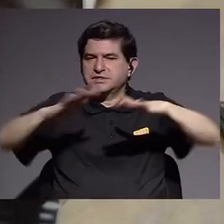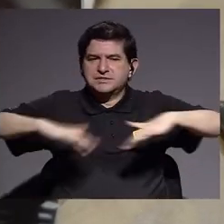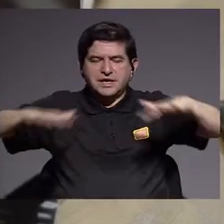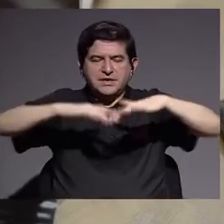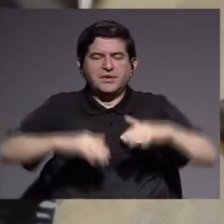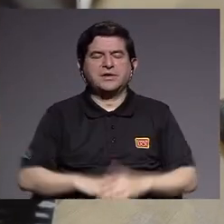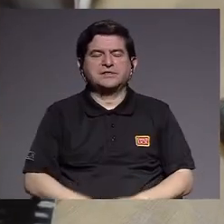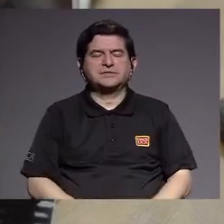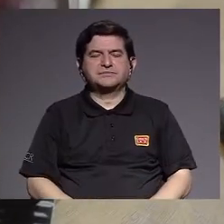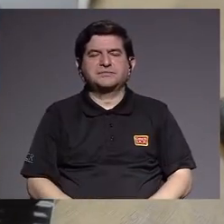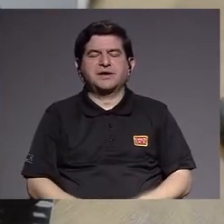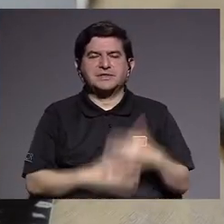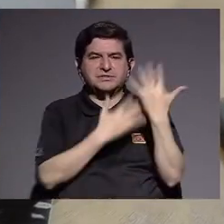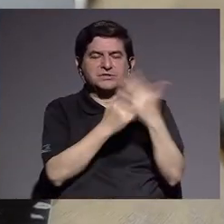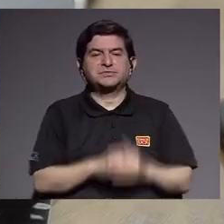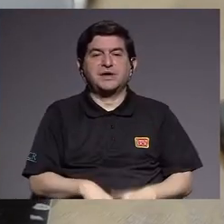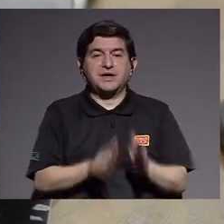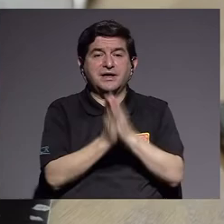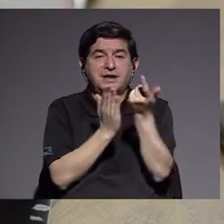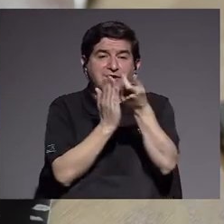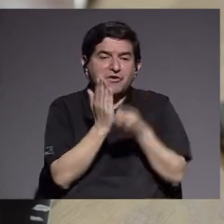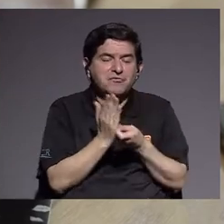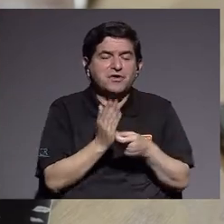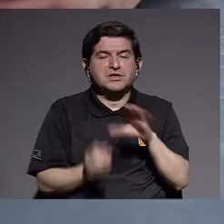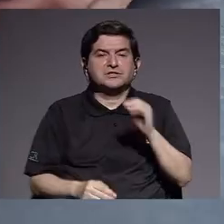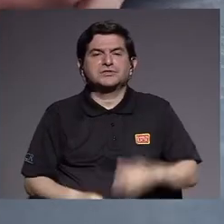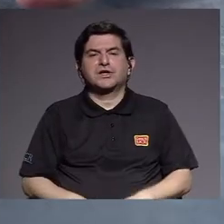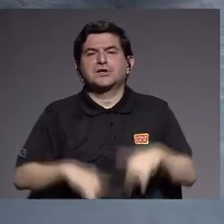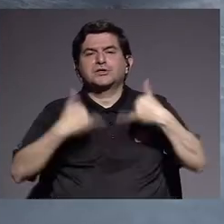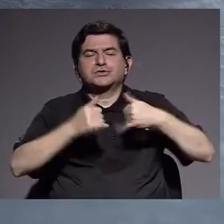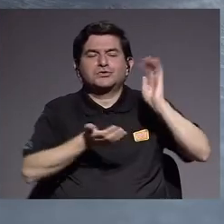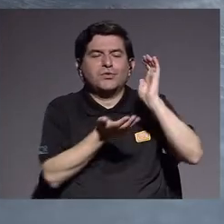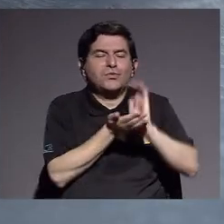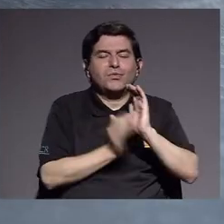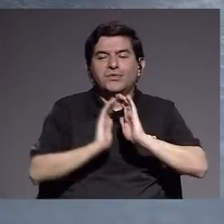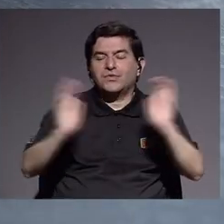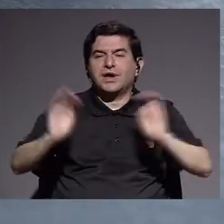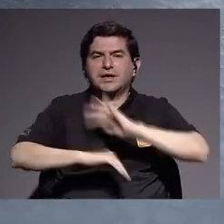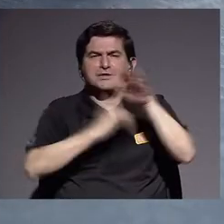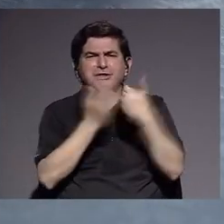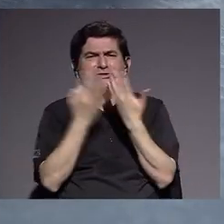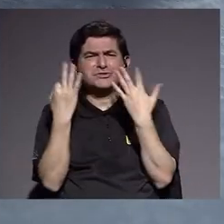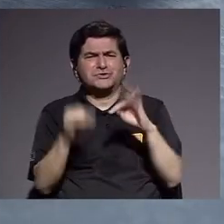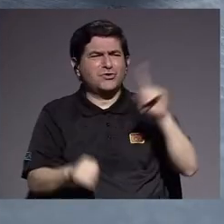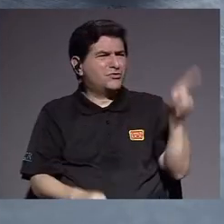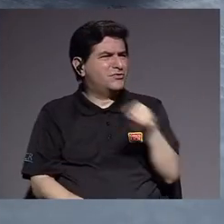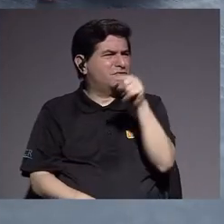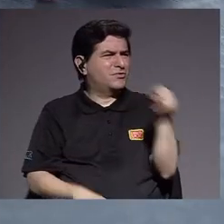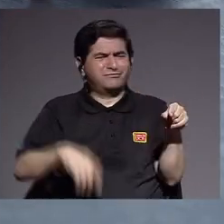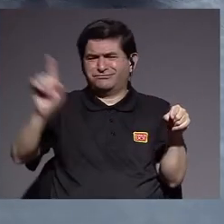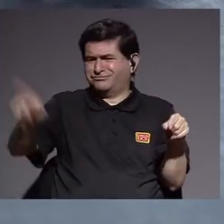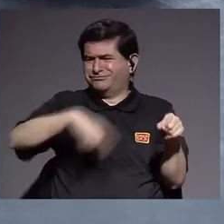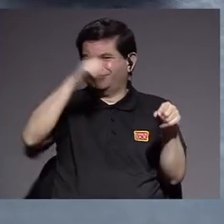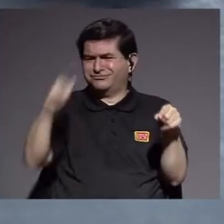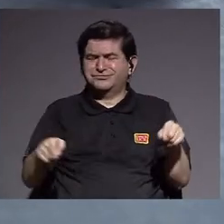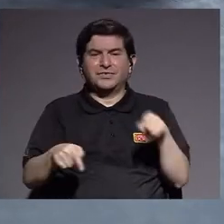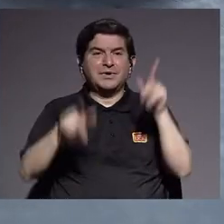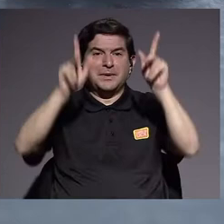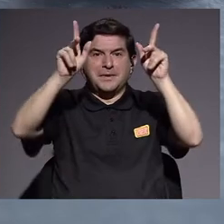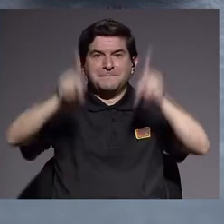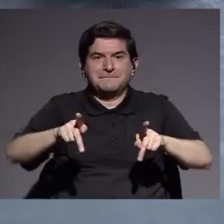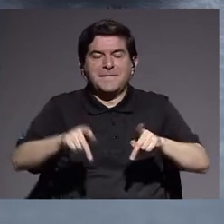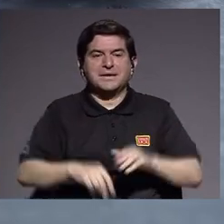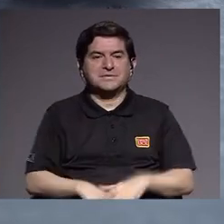sea necesario que esté masa respira por ejemplo revistas hay clínicas que tienen juguetes para los dos chiquitos entonces todo eso es tratar de eliminarlo